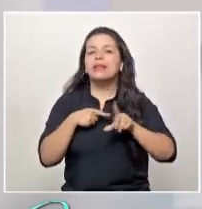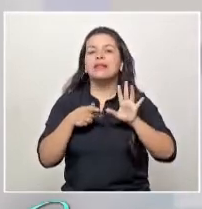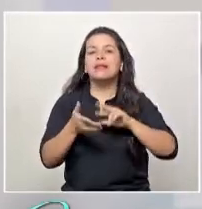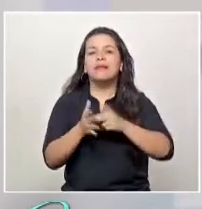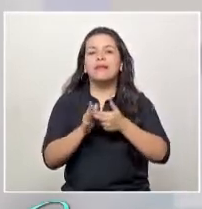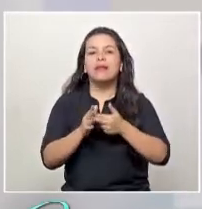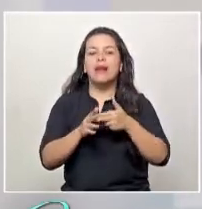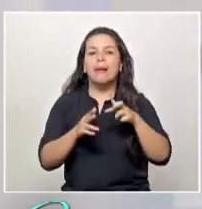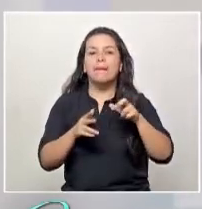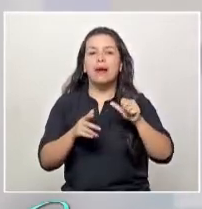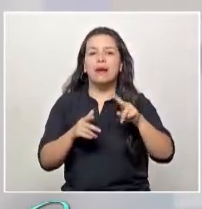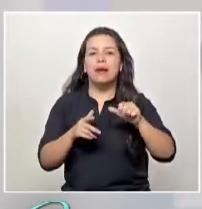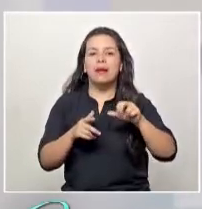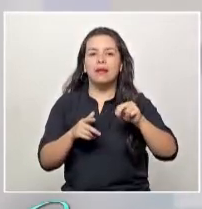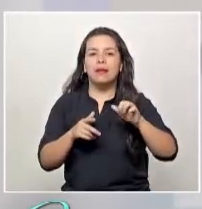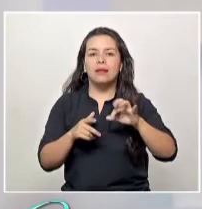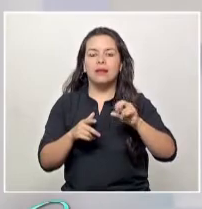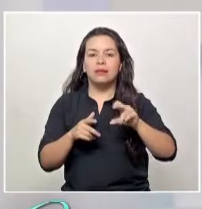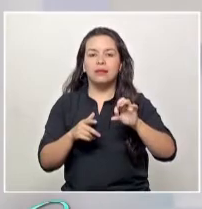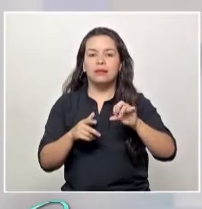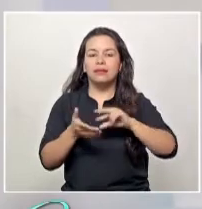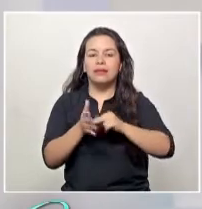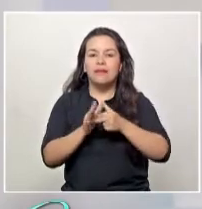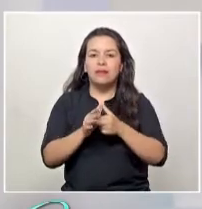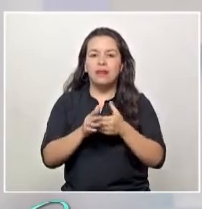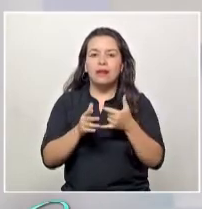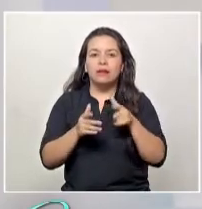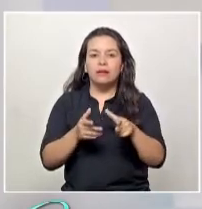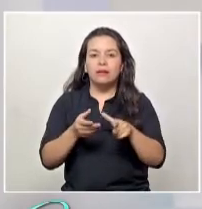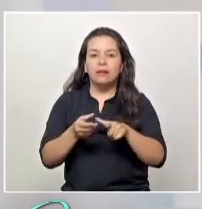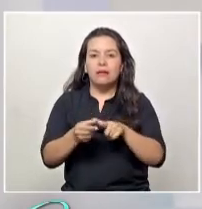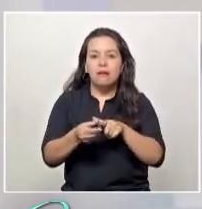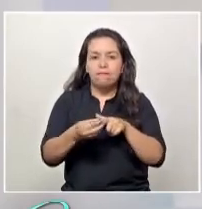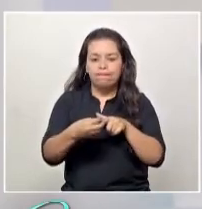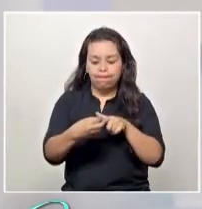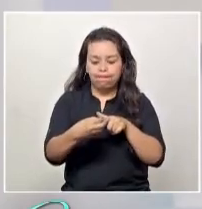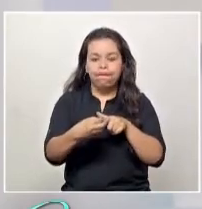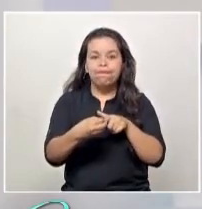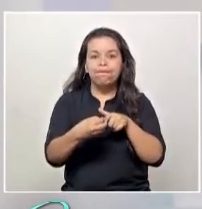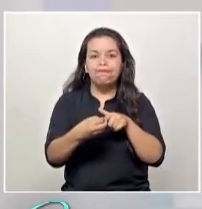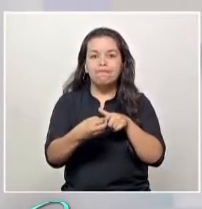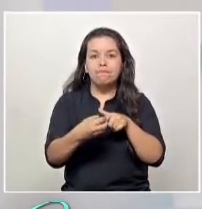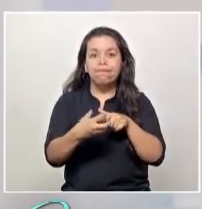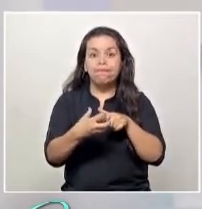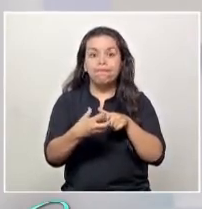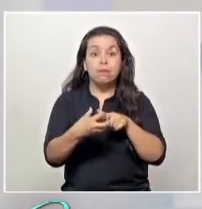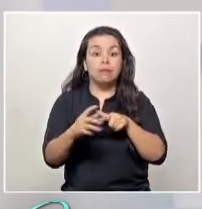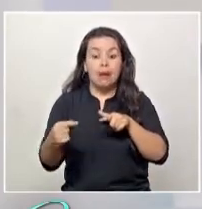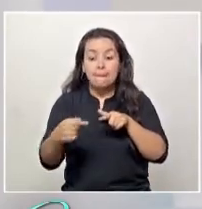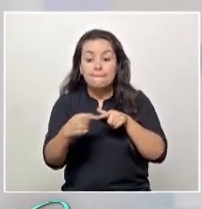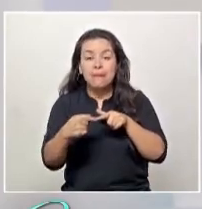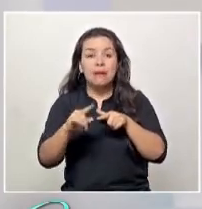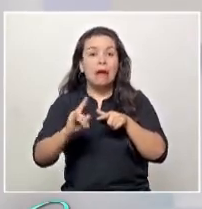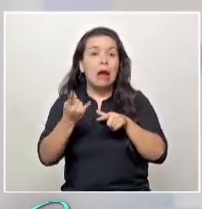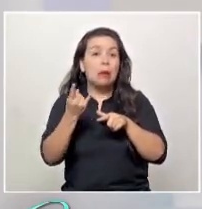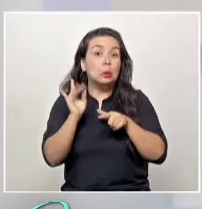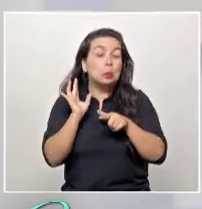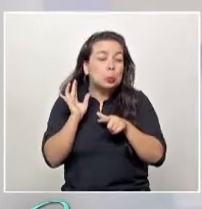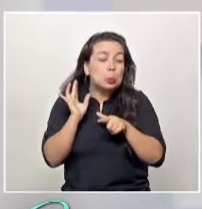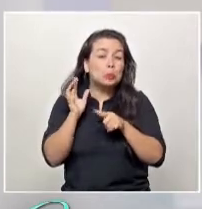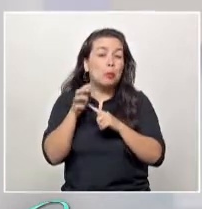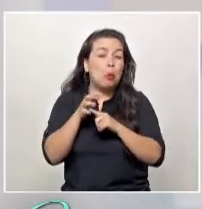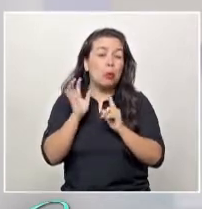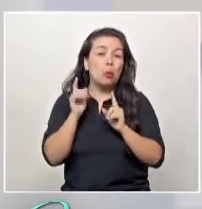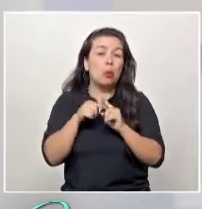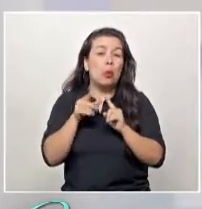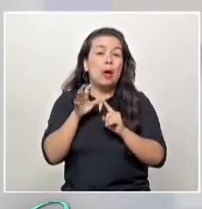Y es la inflamación del glande. Hay una irritación, hay una inflamación. Puede ser que tenga un hongo, puede ser que tenga un virus, puede ser